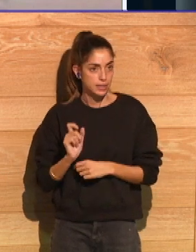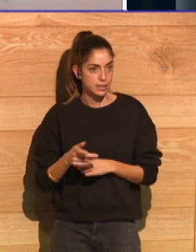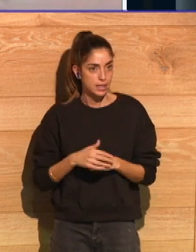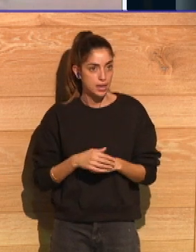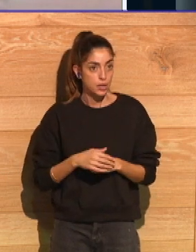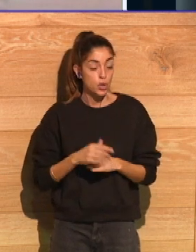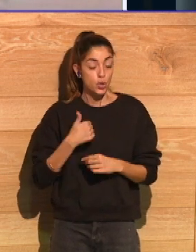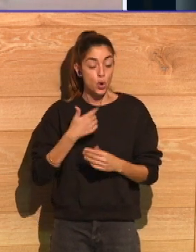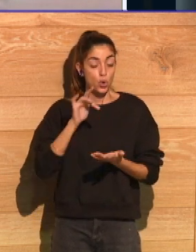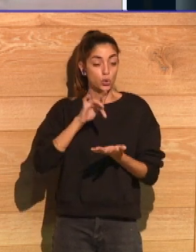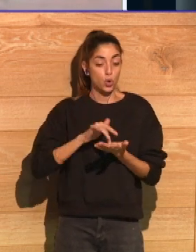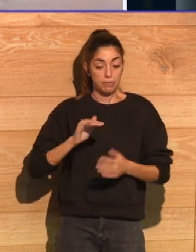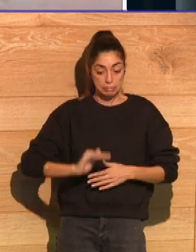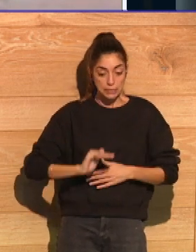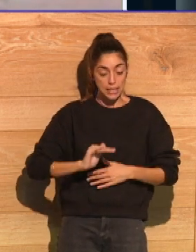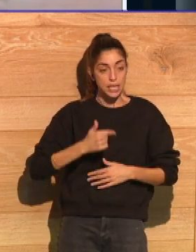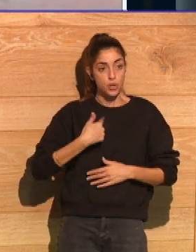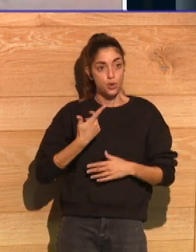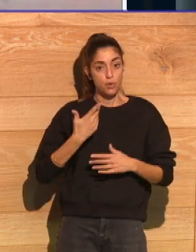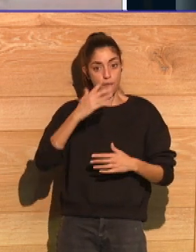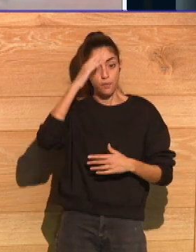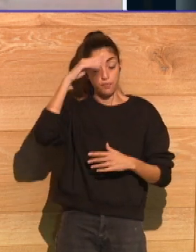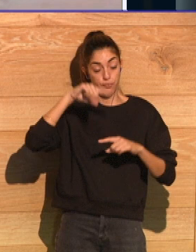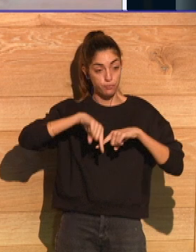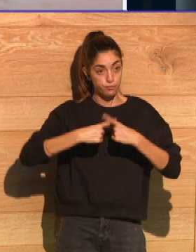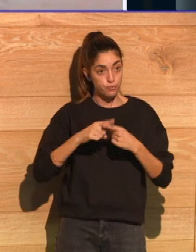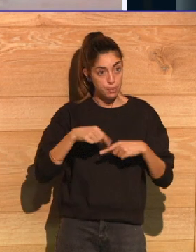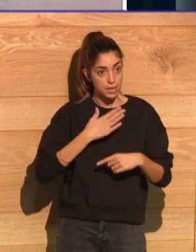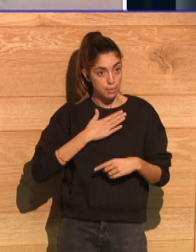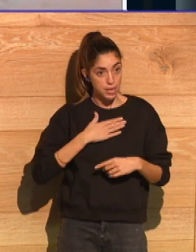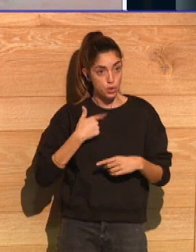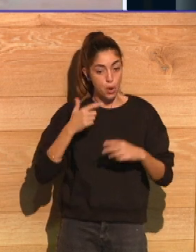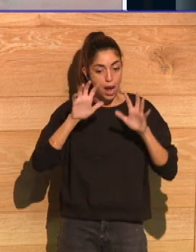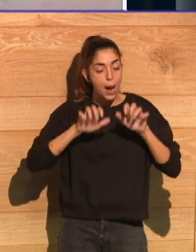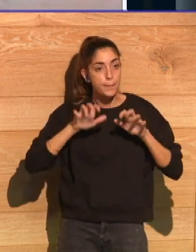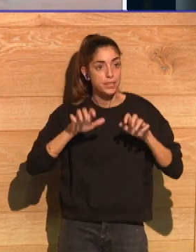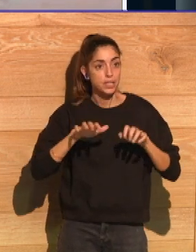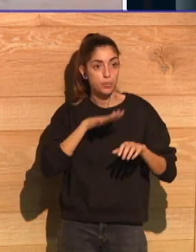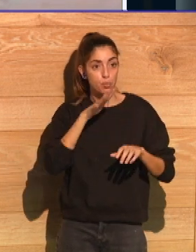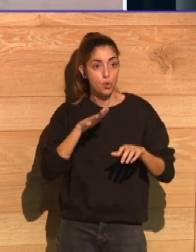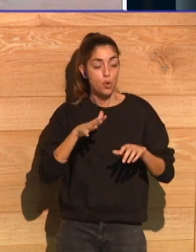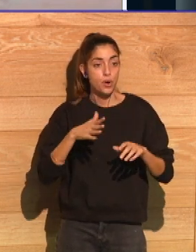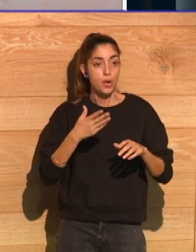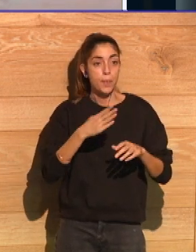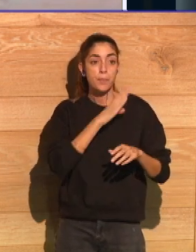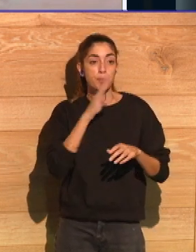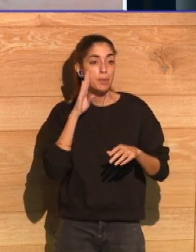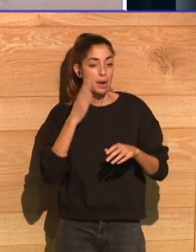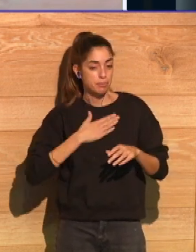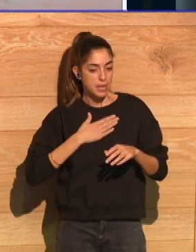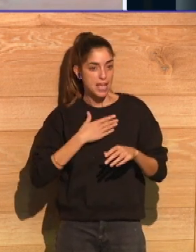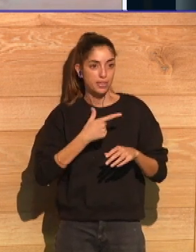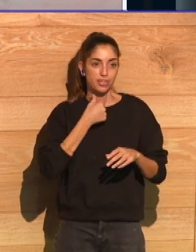aprendí sobre mi familia también y bueno, mi madre en especial era bastante divertida